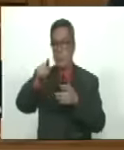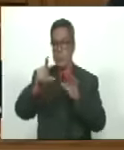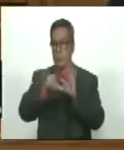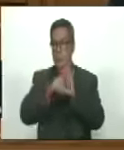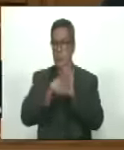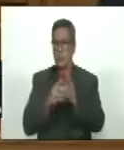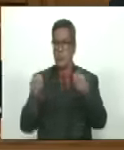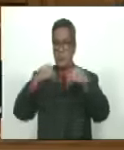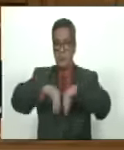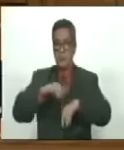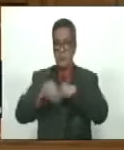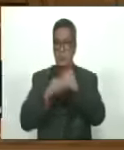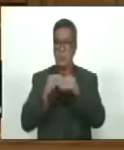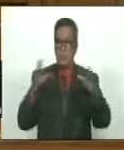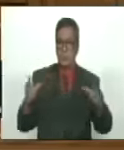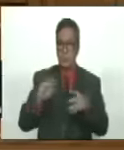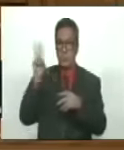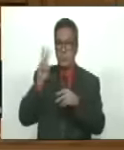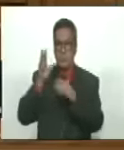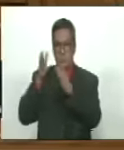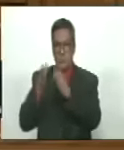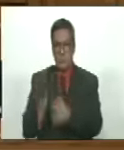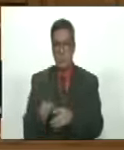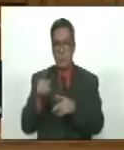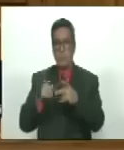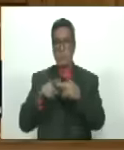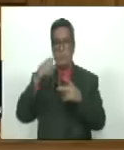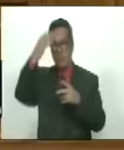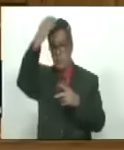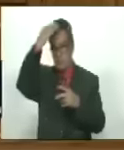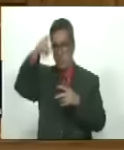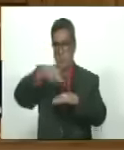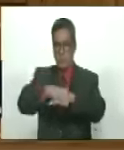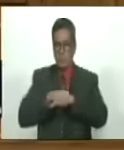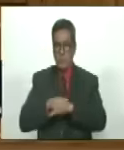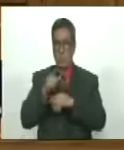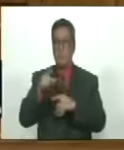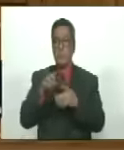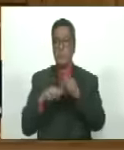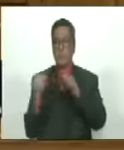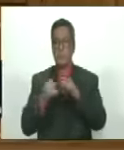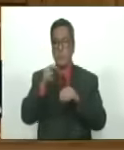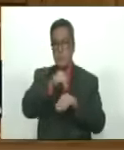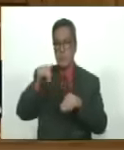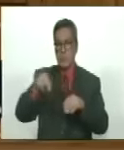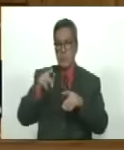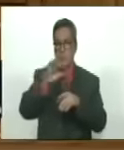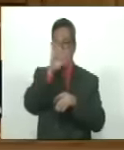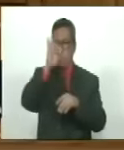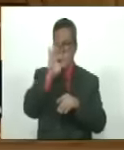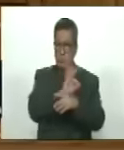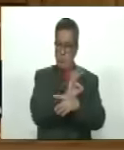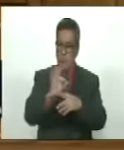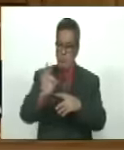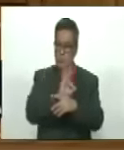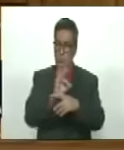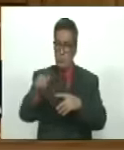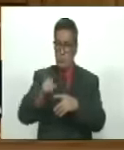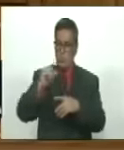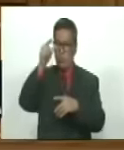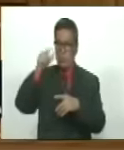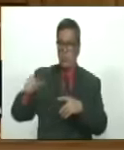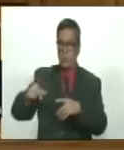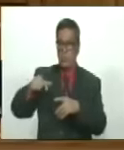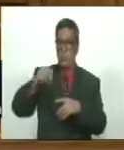ley, el acuerdo para resolver la controversia entre Venezuela y el Reino Unido de Gran Bretaña e Irlanda del Norte sobre la frontera entre Venezuela y